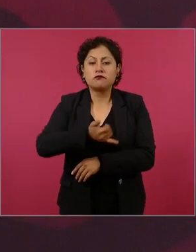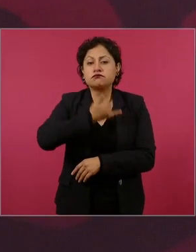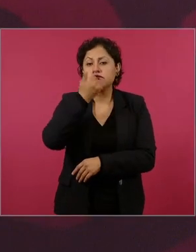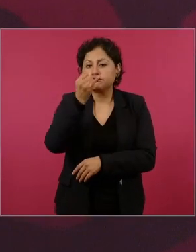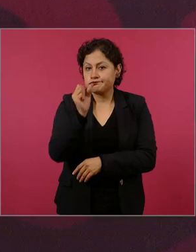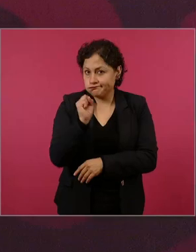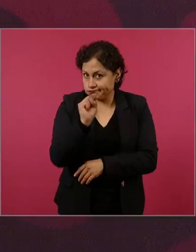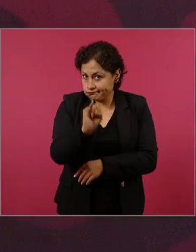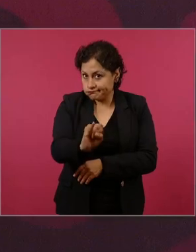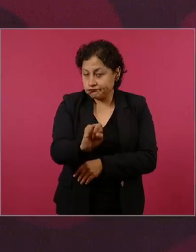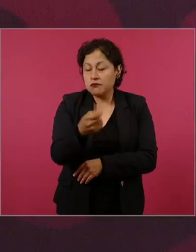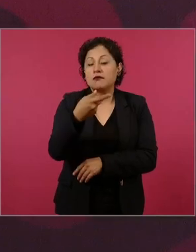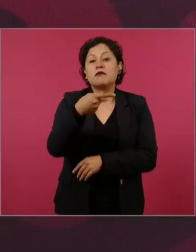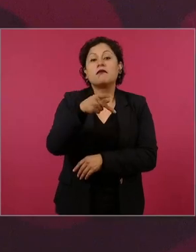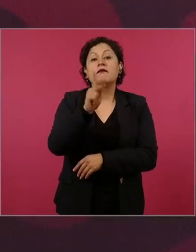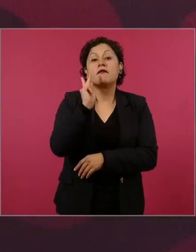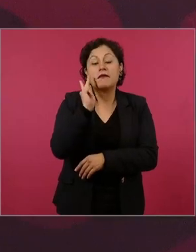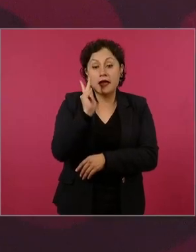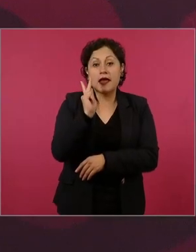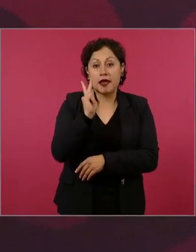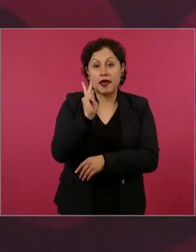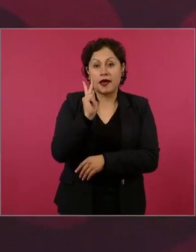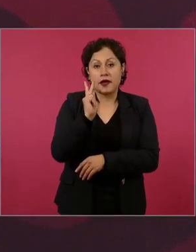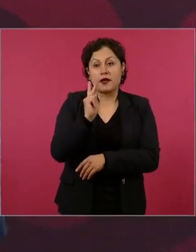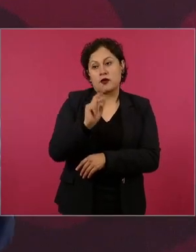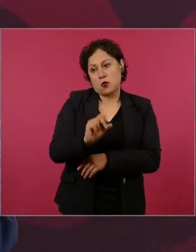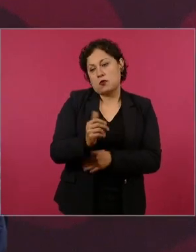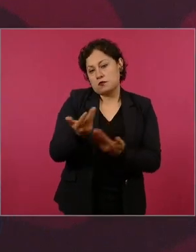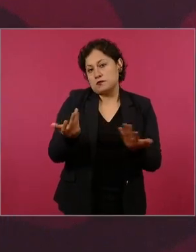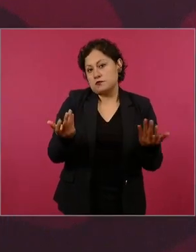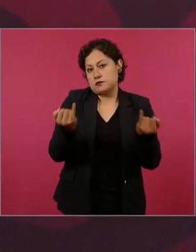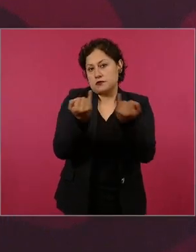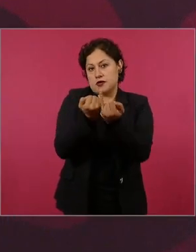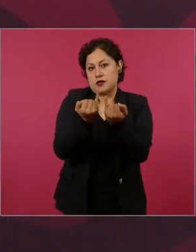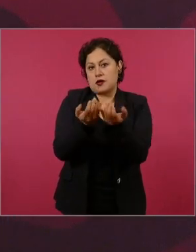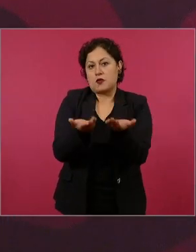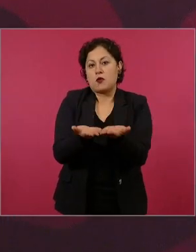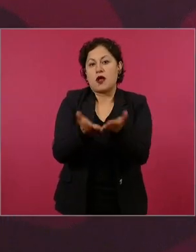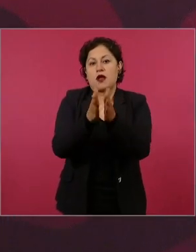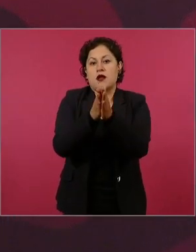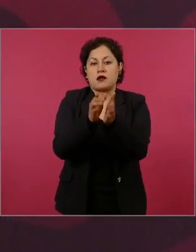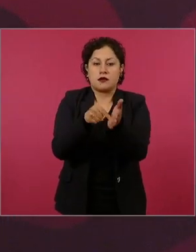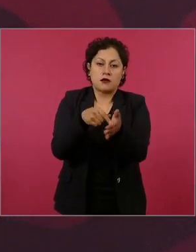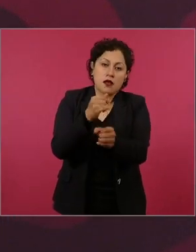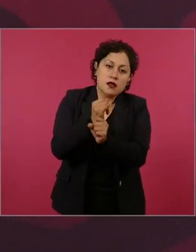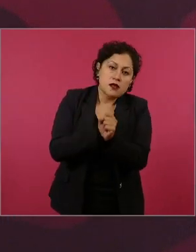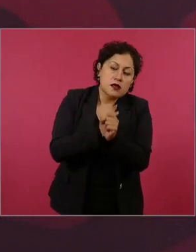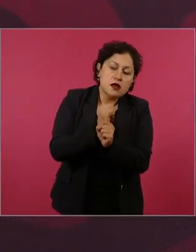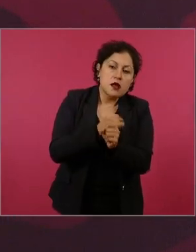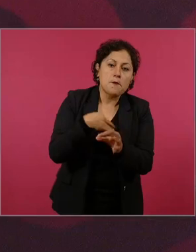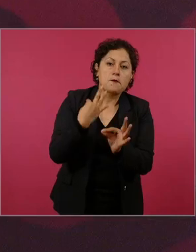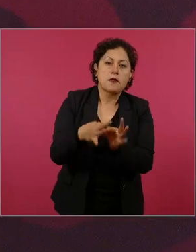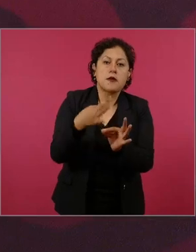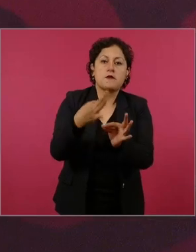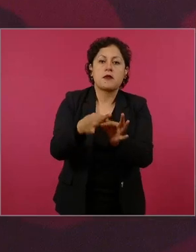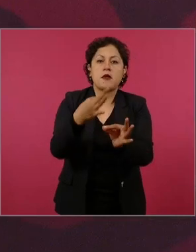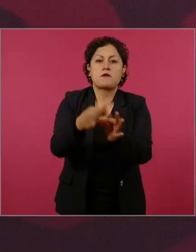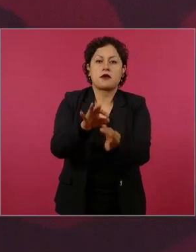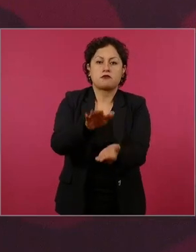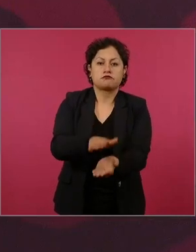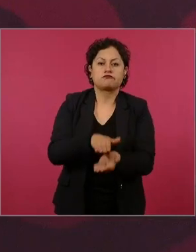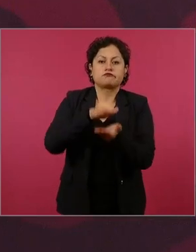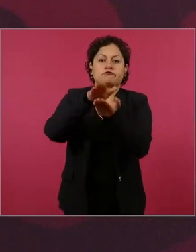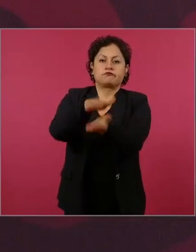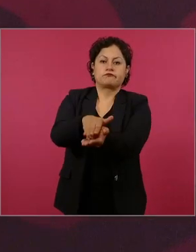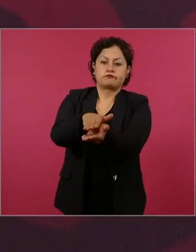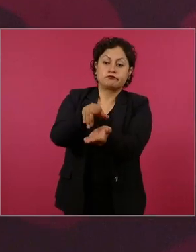cuando las hacen bien o estén mal hechas, de todas maneras el que decide es el juez.